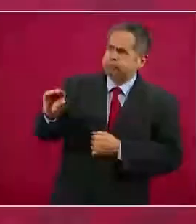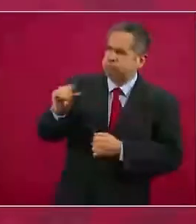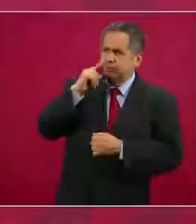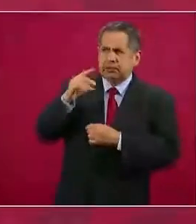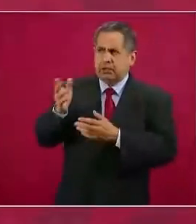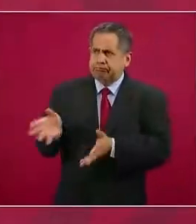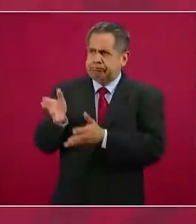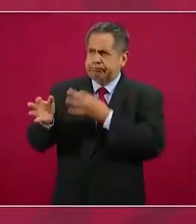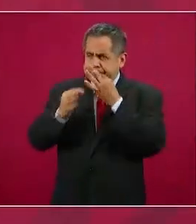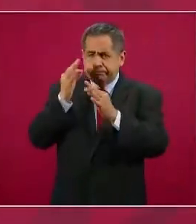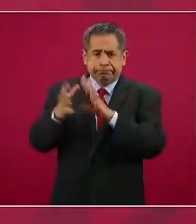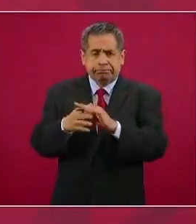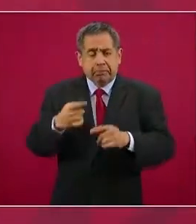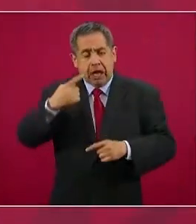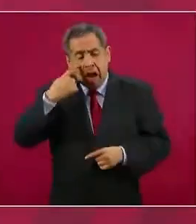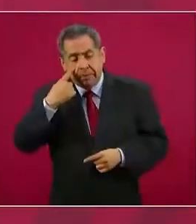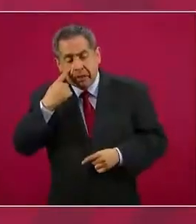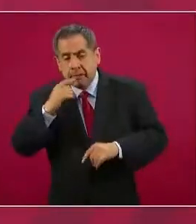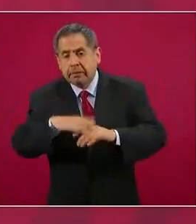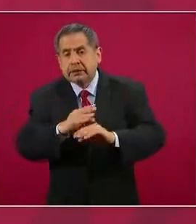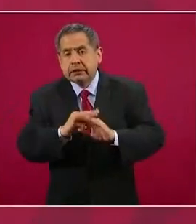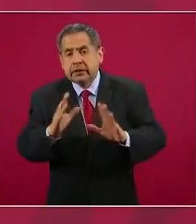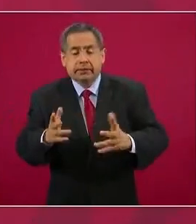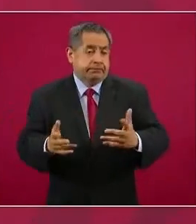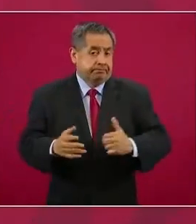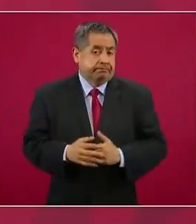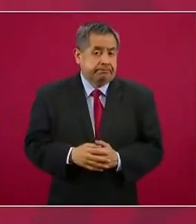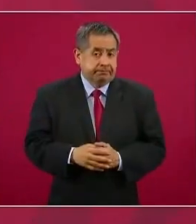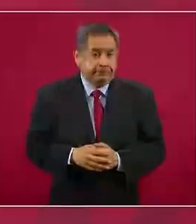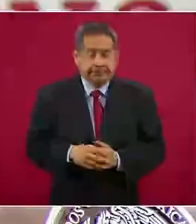que los medios de información también